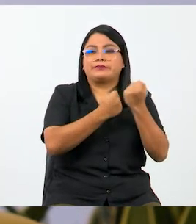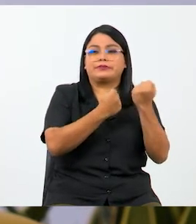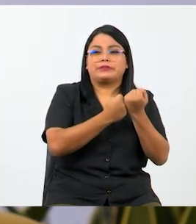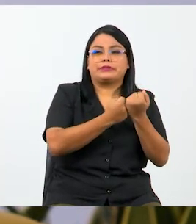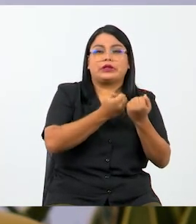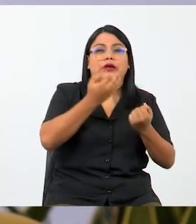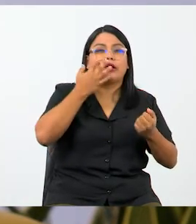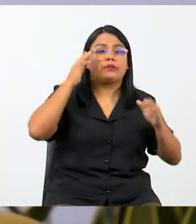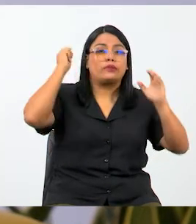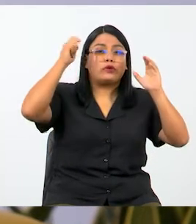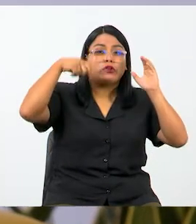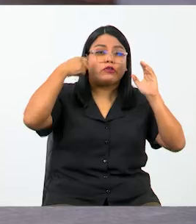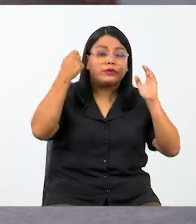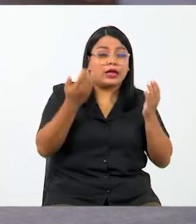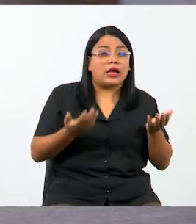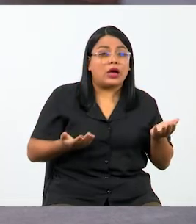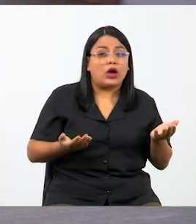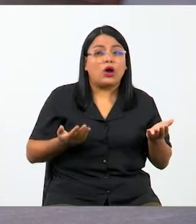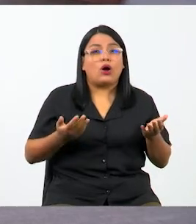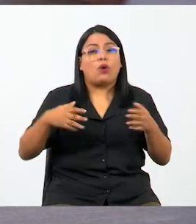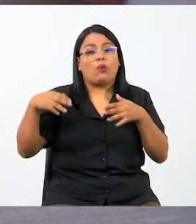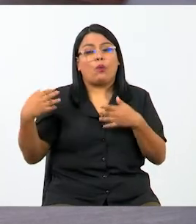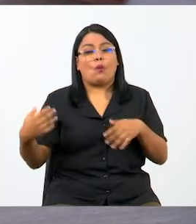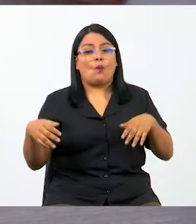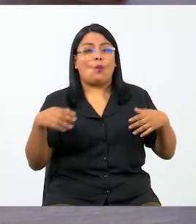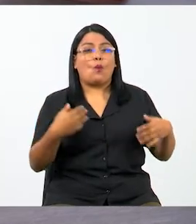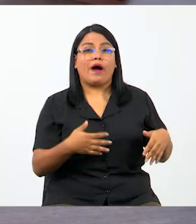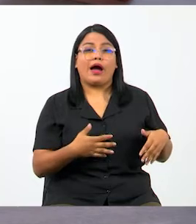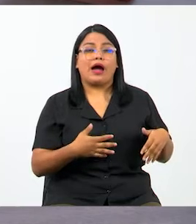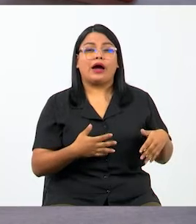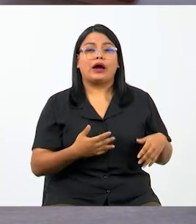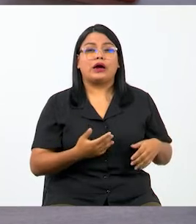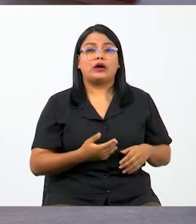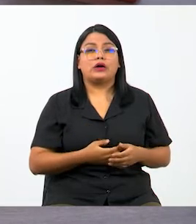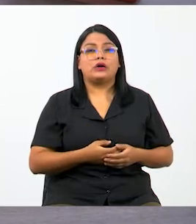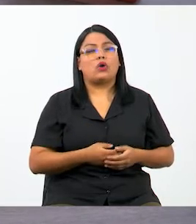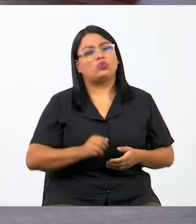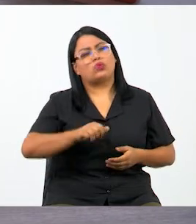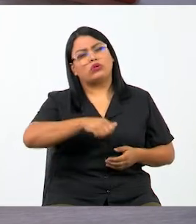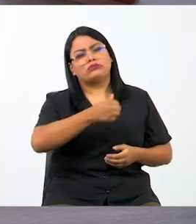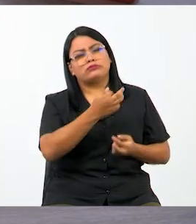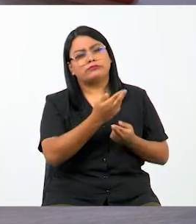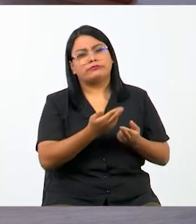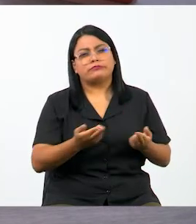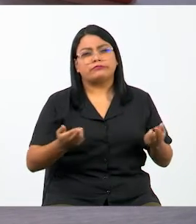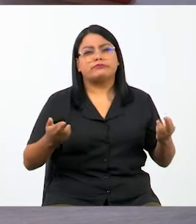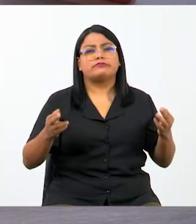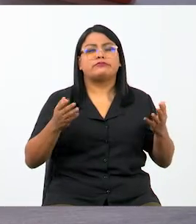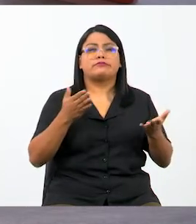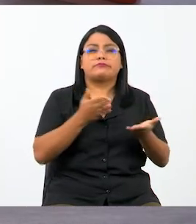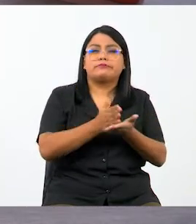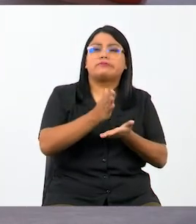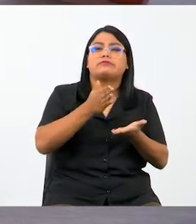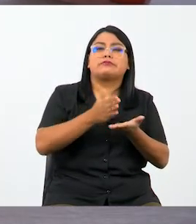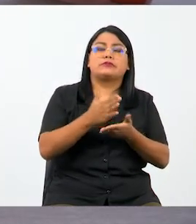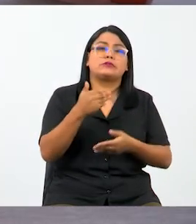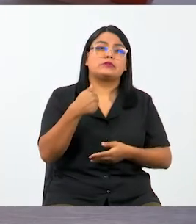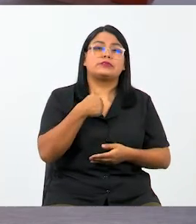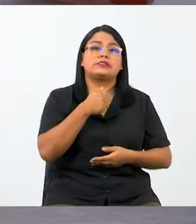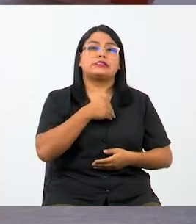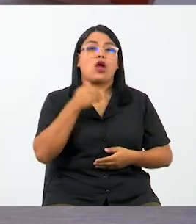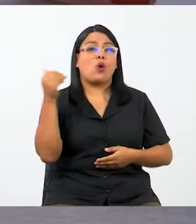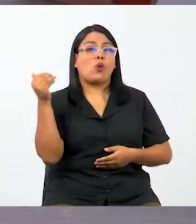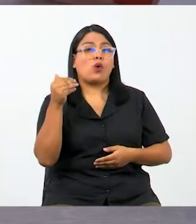ser juegos interactivos o algún otro recurso que tenga a su disposición el Ministerio de Educación. Pero para